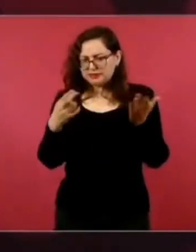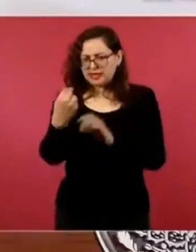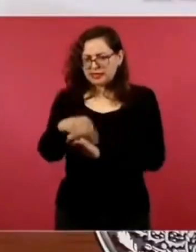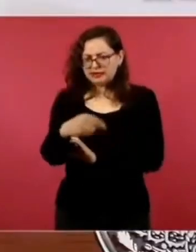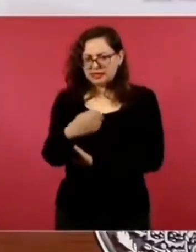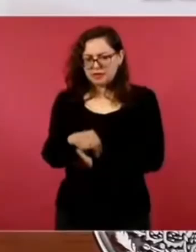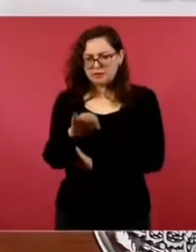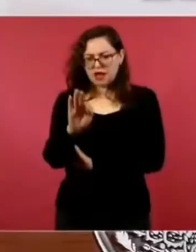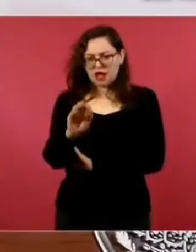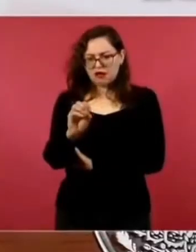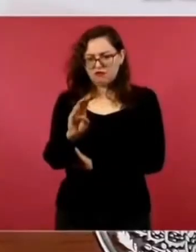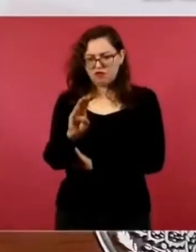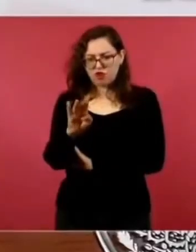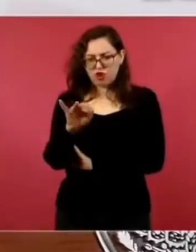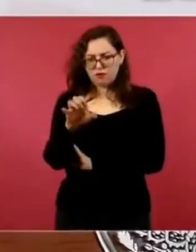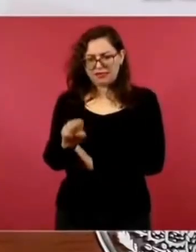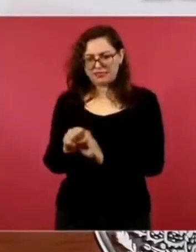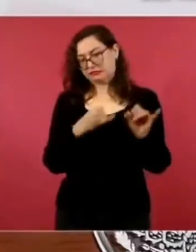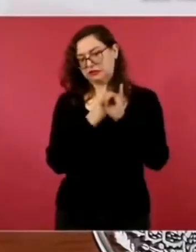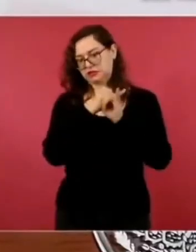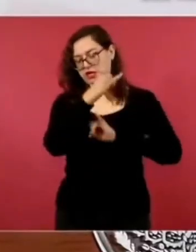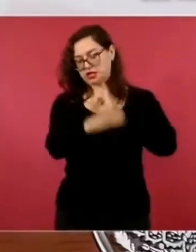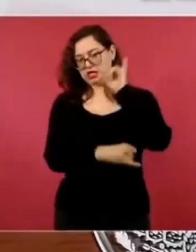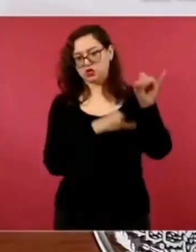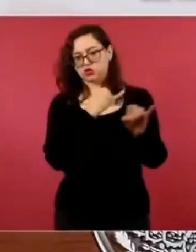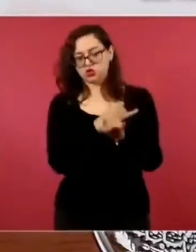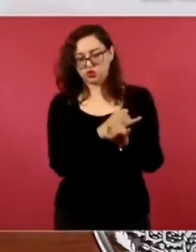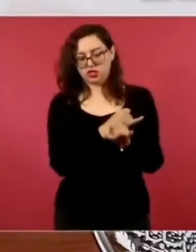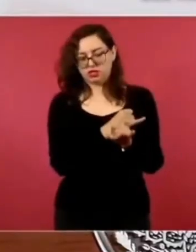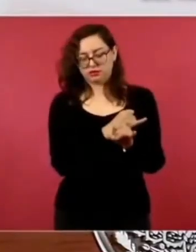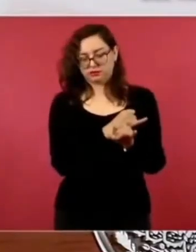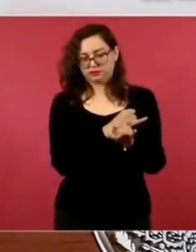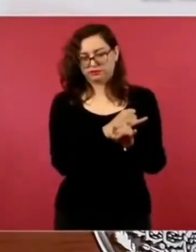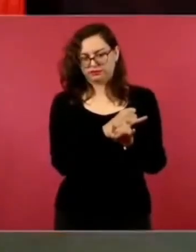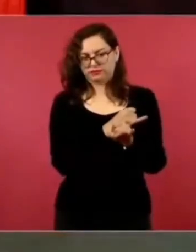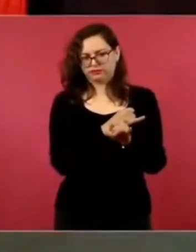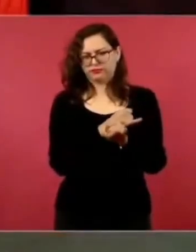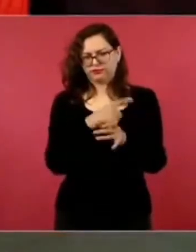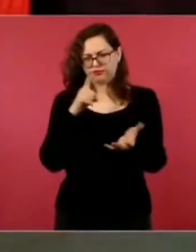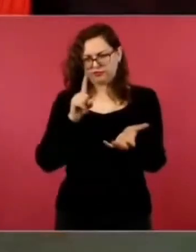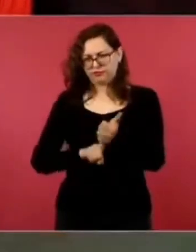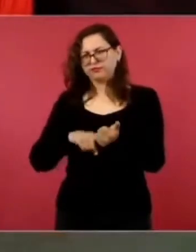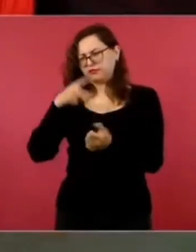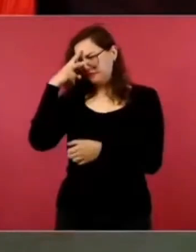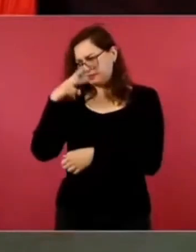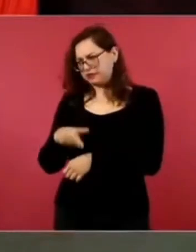la mundial, porque hay una nacional, creo.